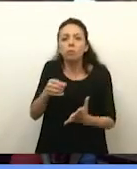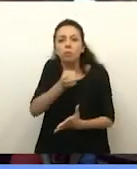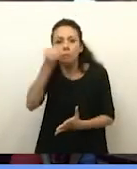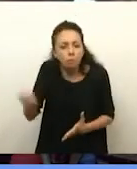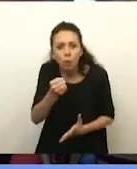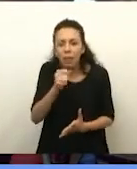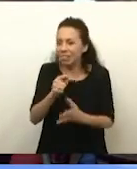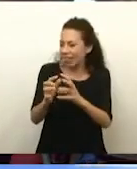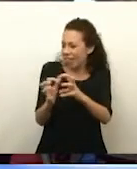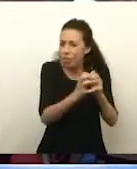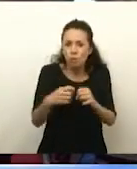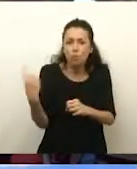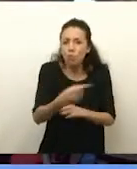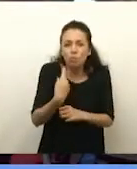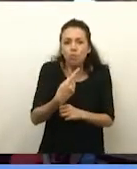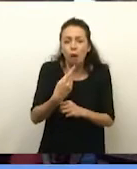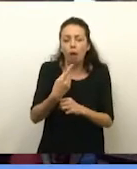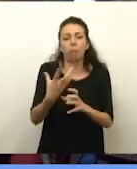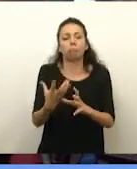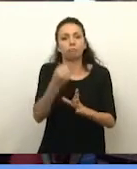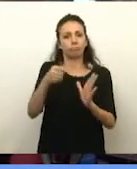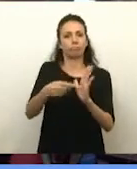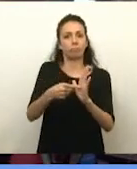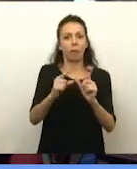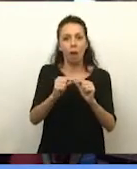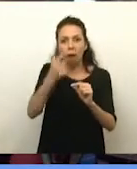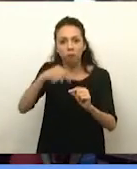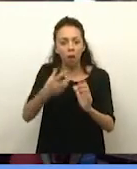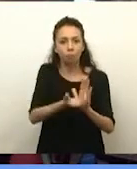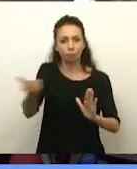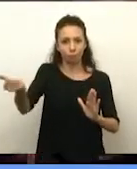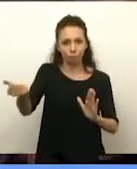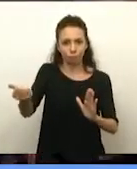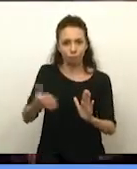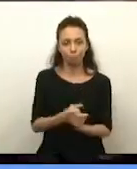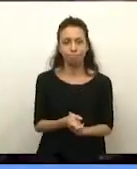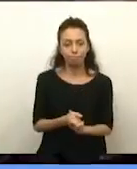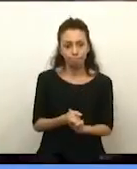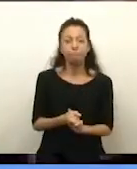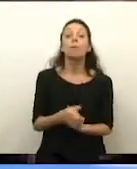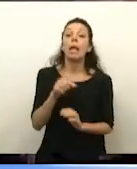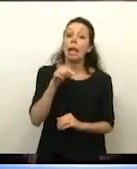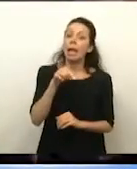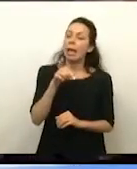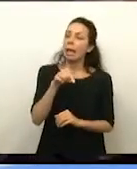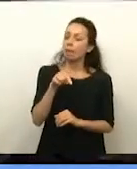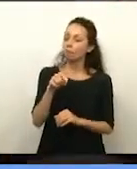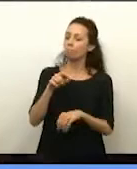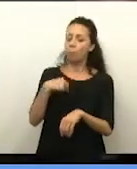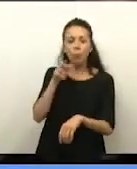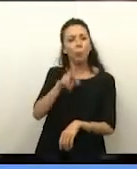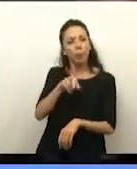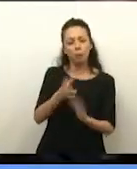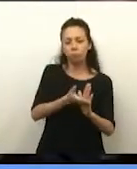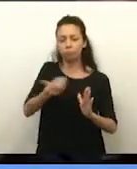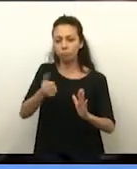parlamentaria de este presupuesto y ha desaparecido y eso dejó en claro dos cosas por un